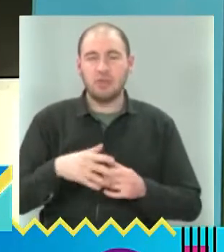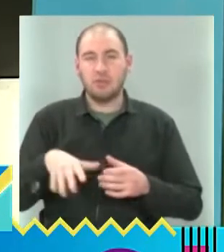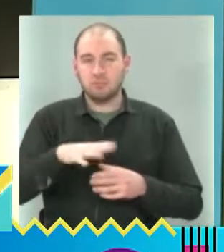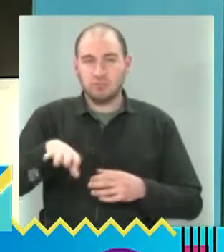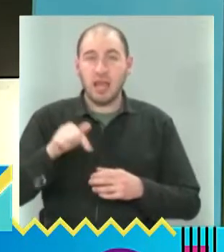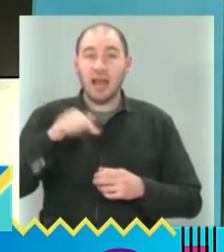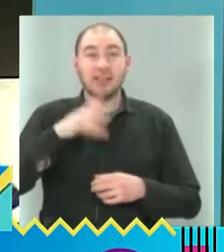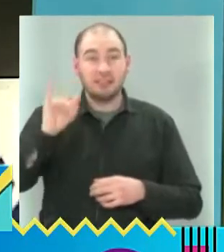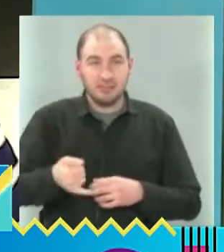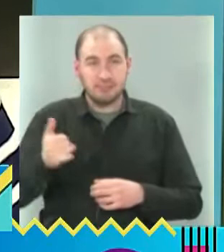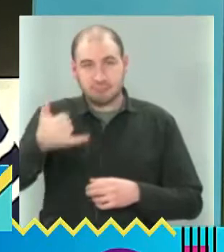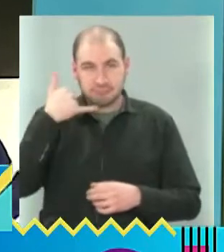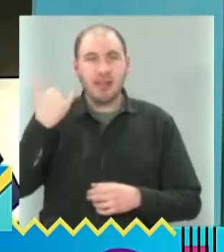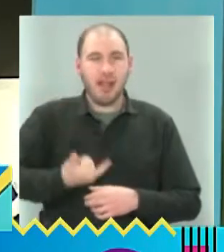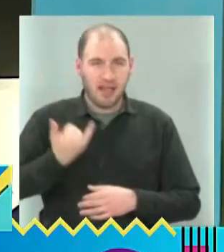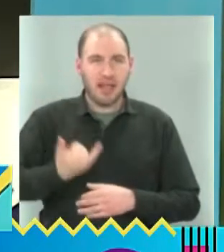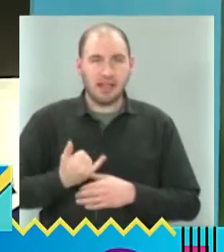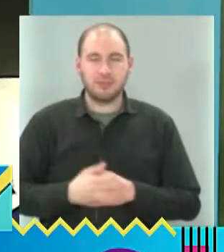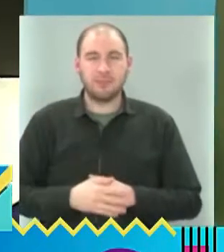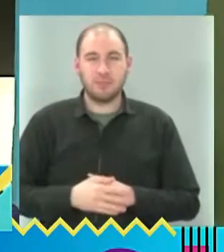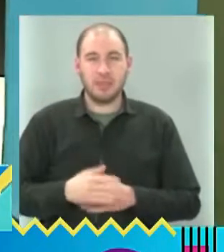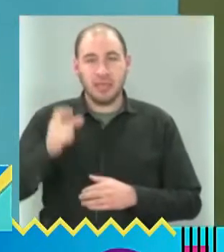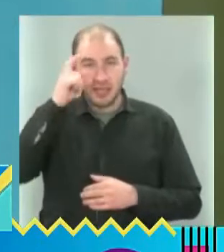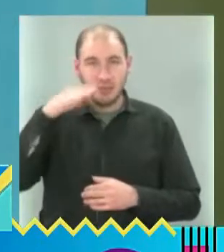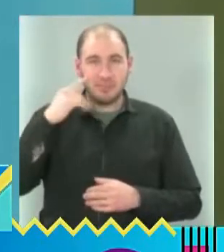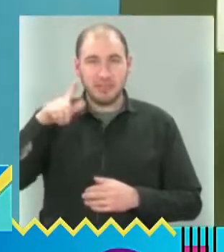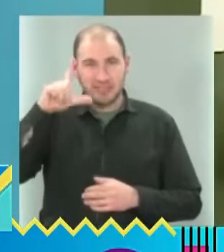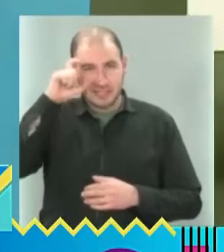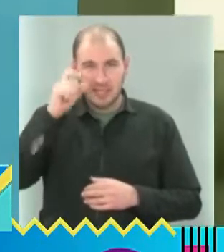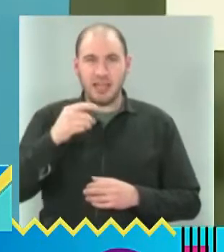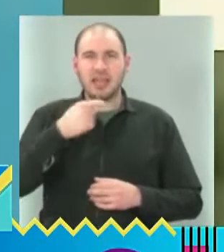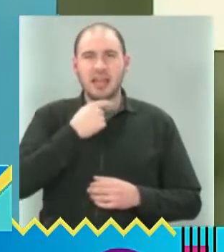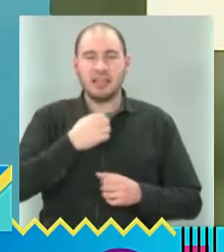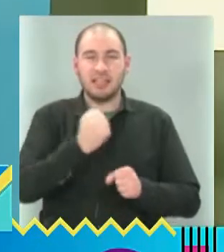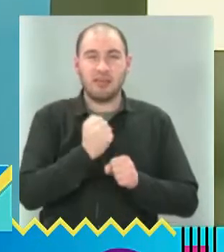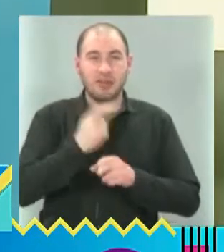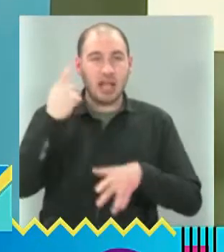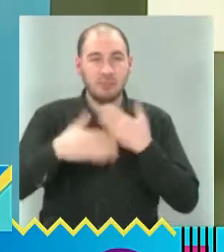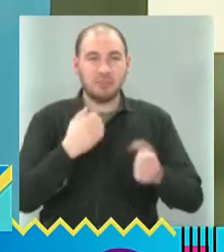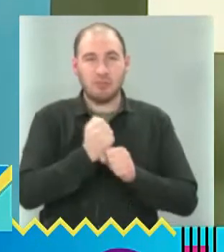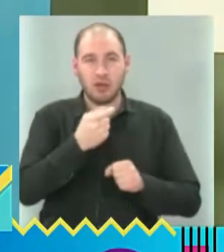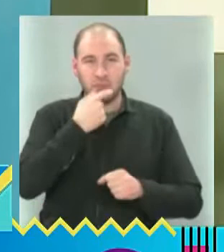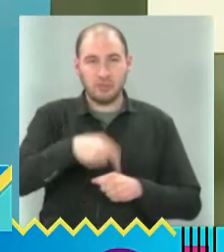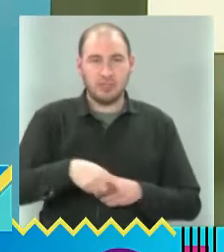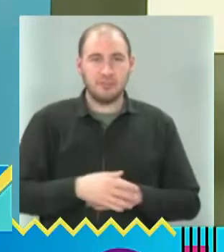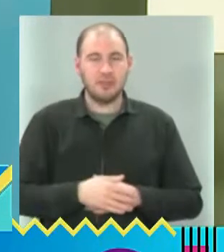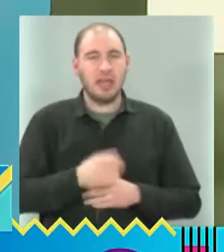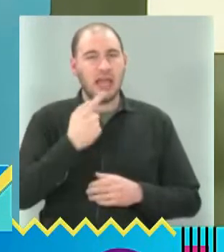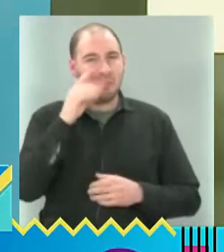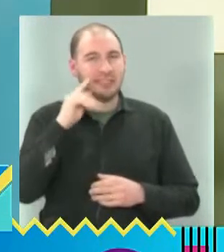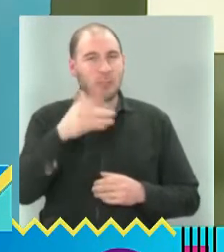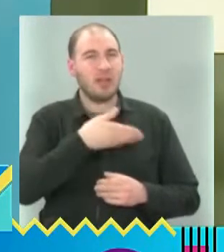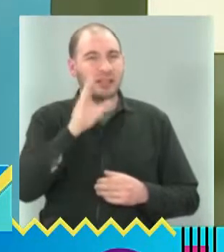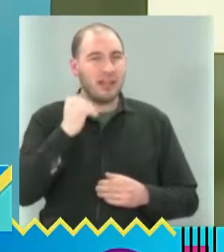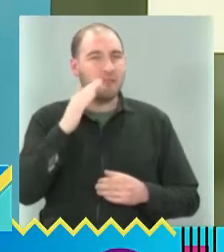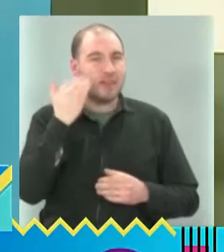coberturas. Ahora sí nos vamos a ir a la comunicación telefónica con Emilce Vega, gerente de empleo y capacitación laboral de la provincia de Mendoza. Emilce, buenas